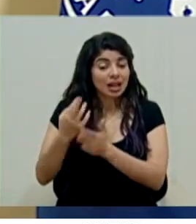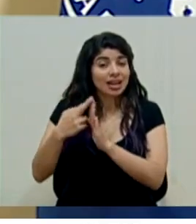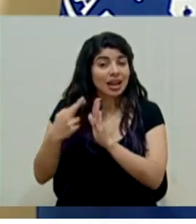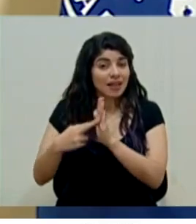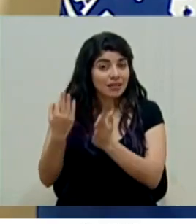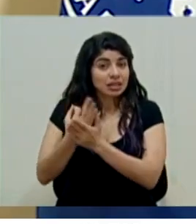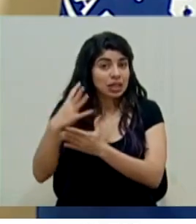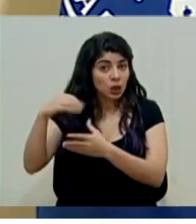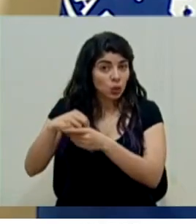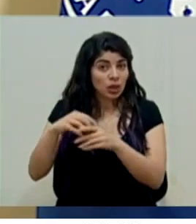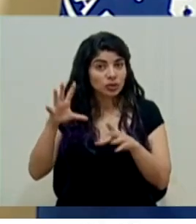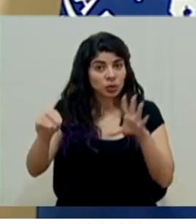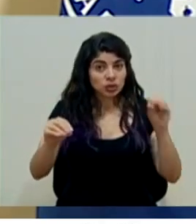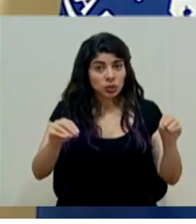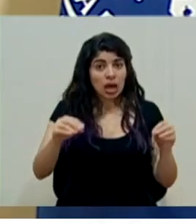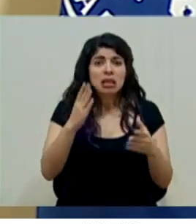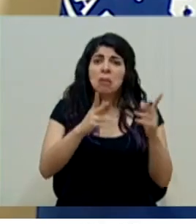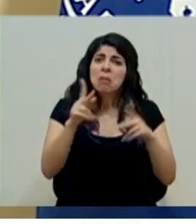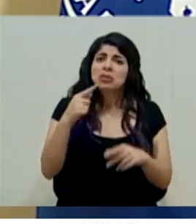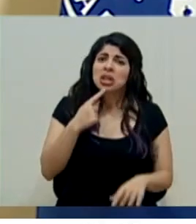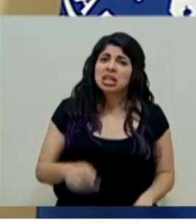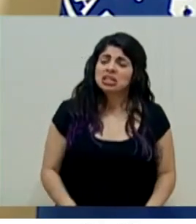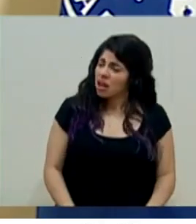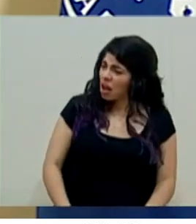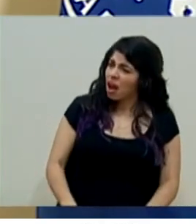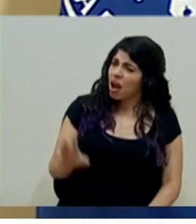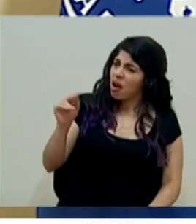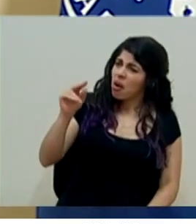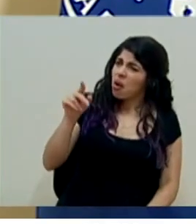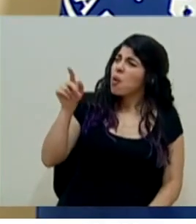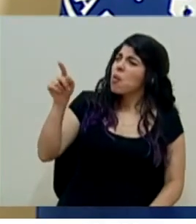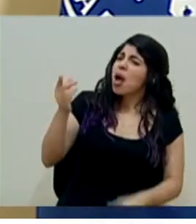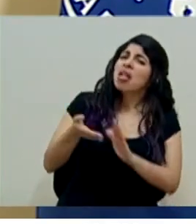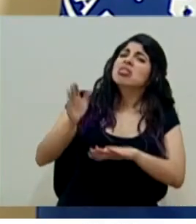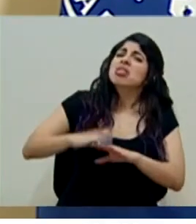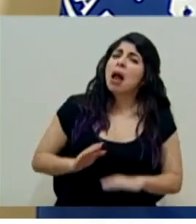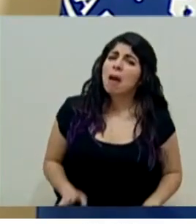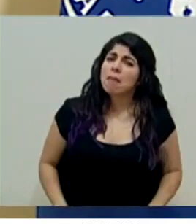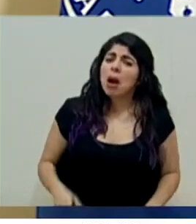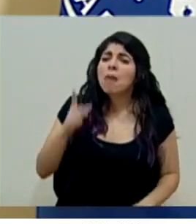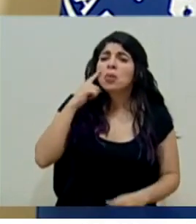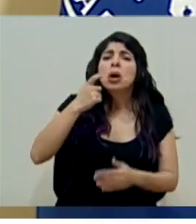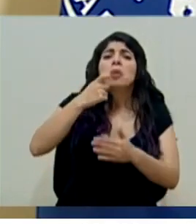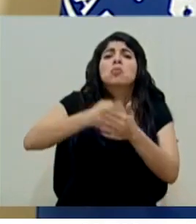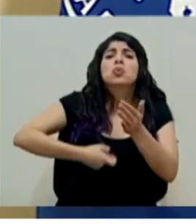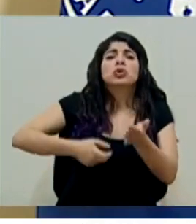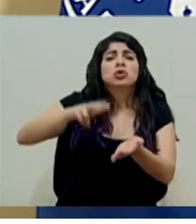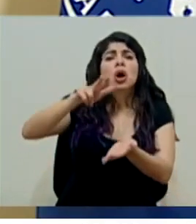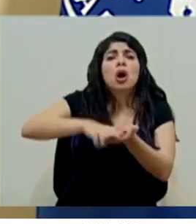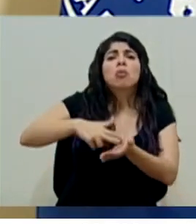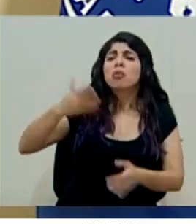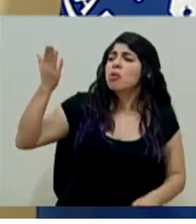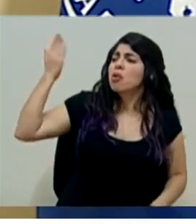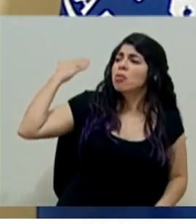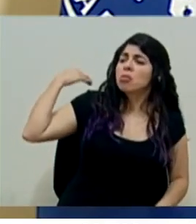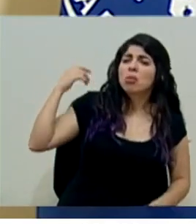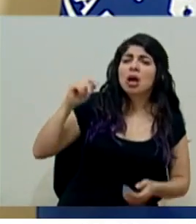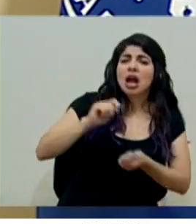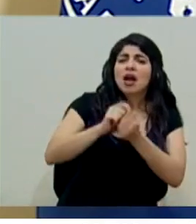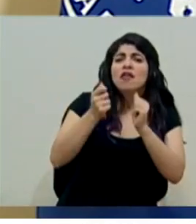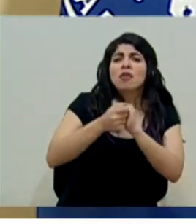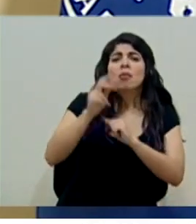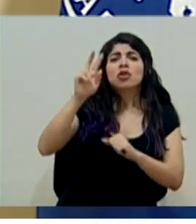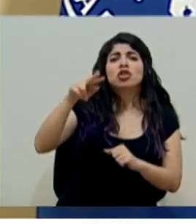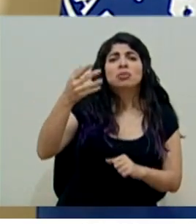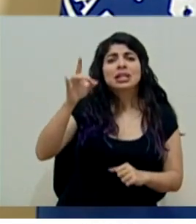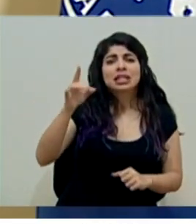muy importante. Alguna gente va a decir, no, pero es que usted hace trampa porque la regla fiscal la pasaron en la reforma del